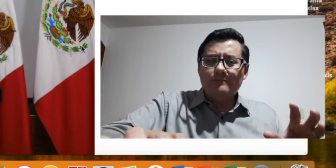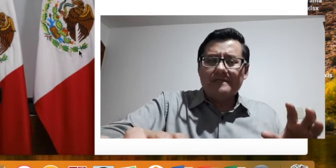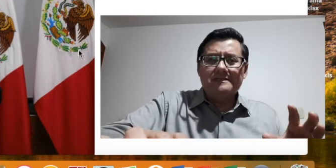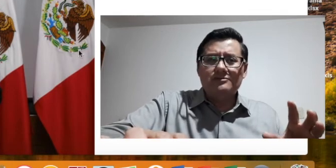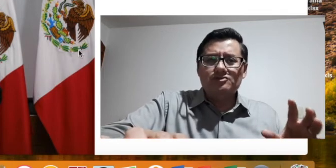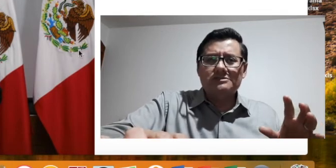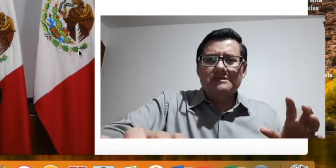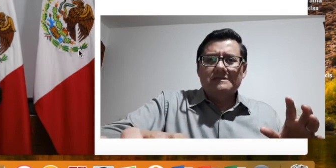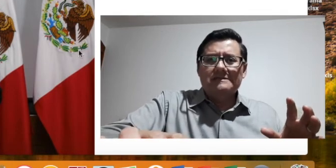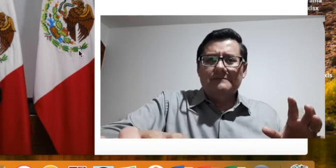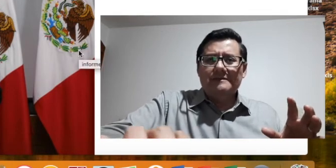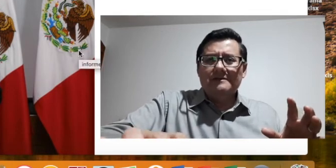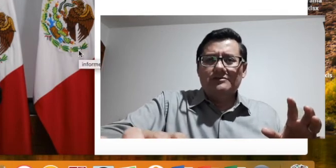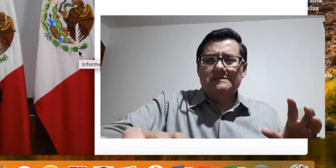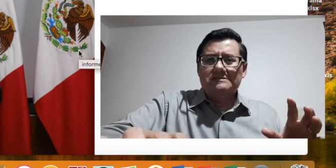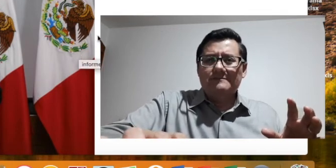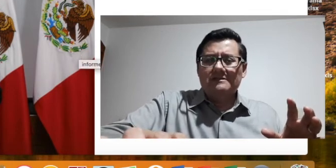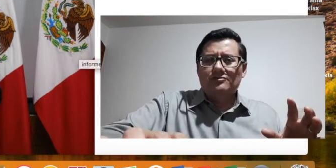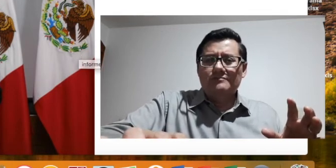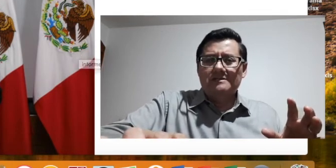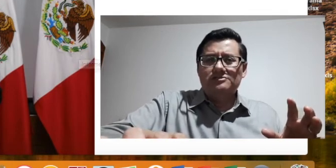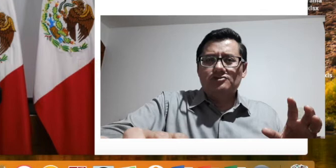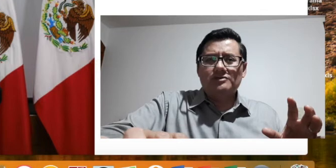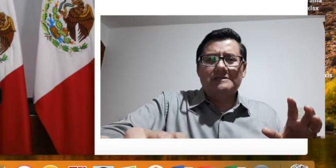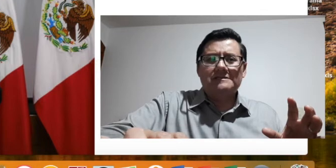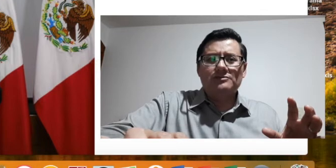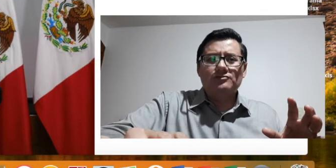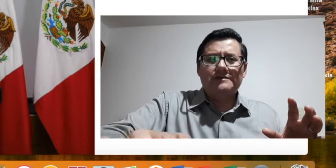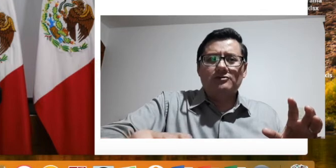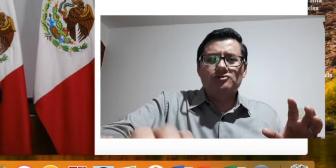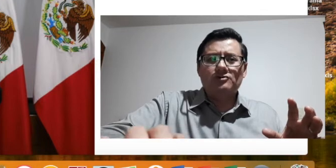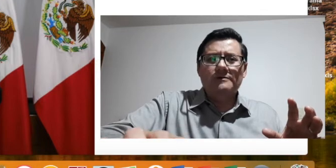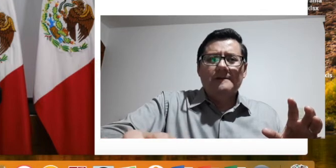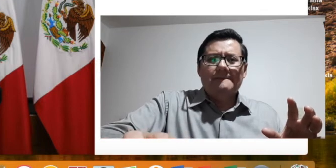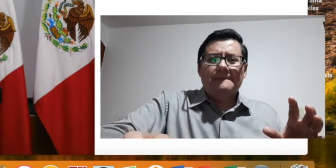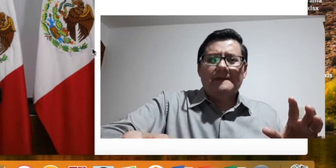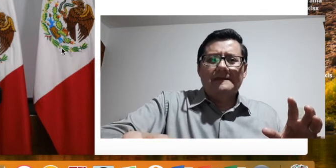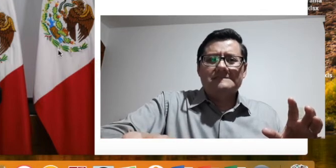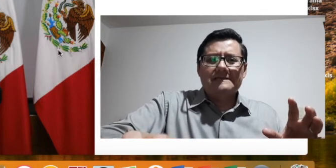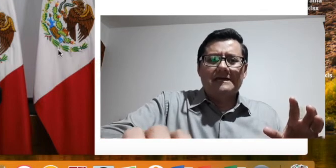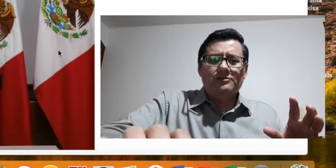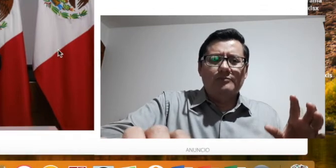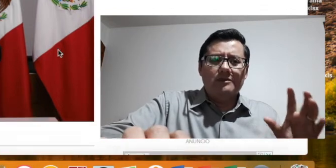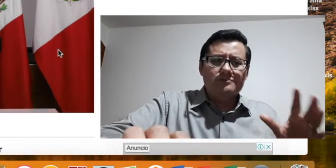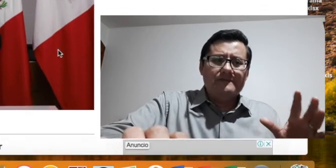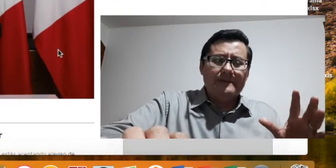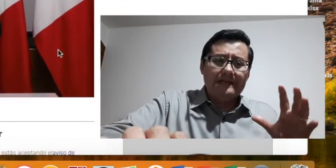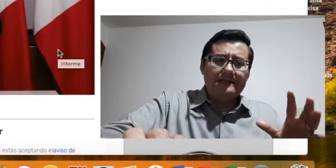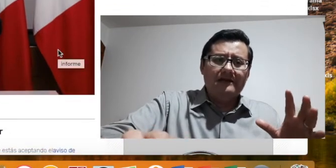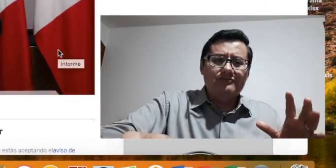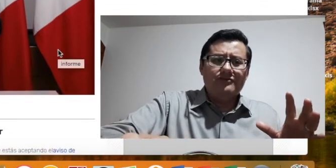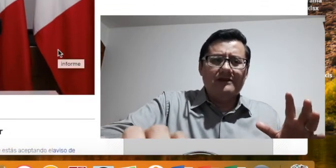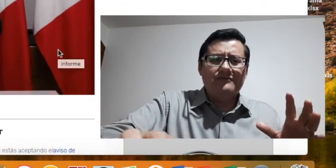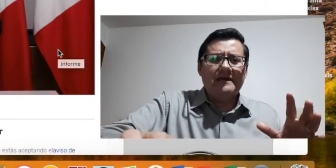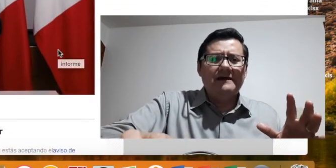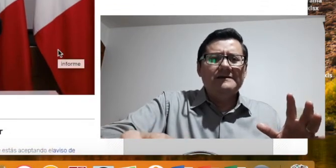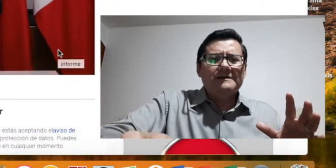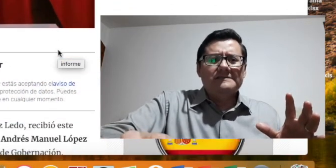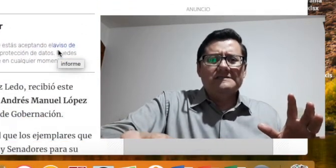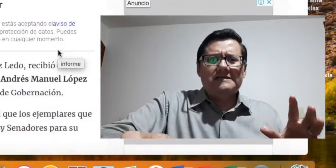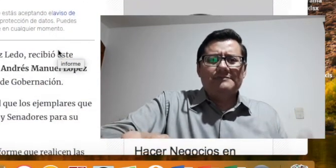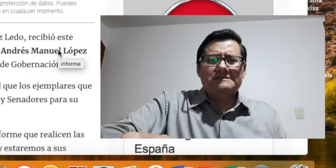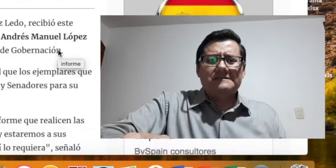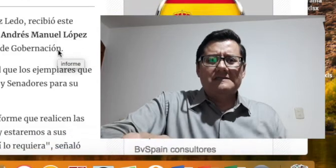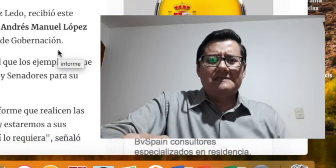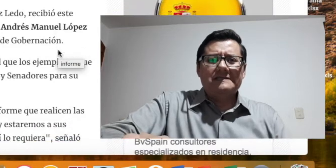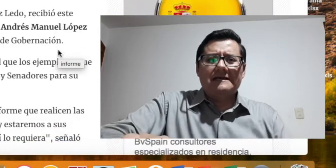resultados obtenidos del 1 de diciembre de 2018 al 31 de agosto de este año. Podemos ver aquí la fotografía.